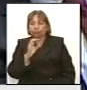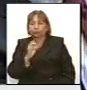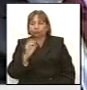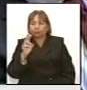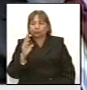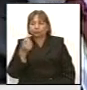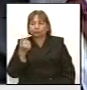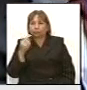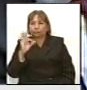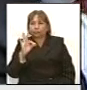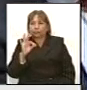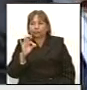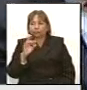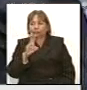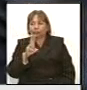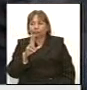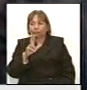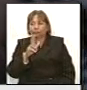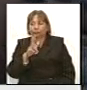2400-819 y